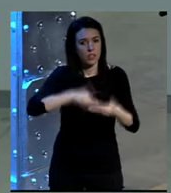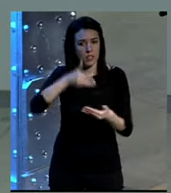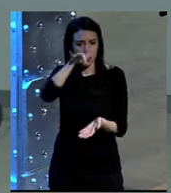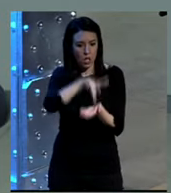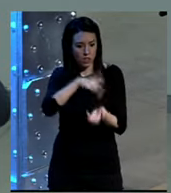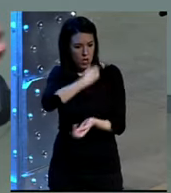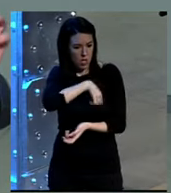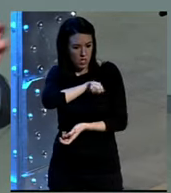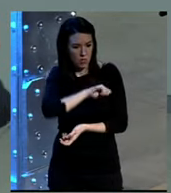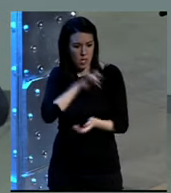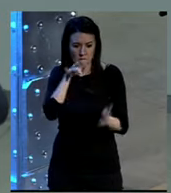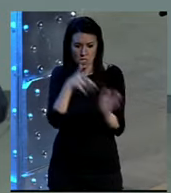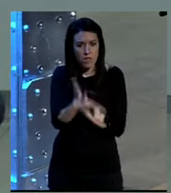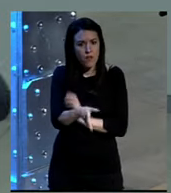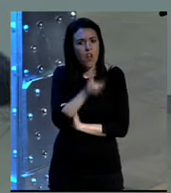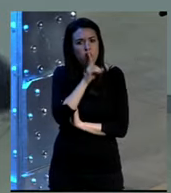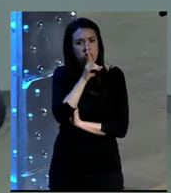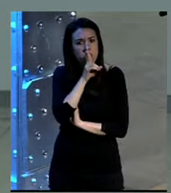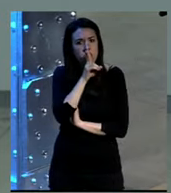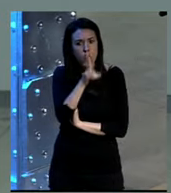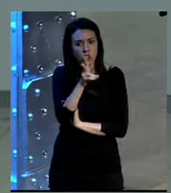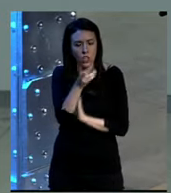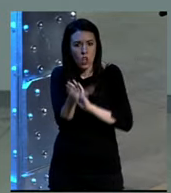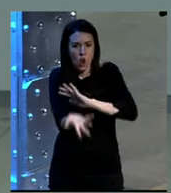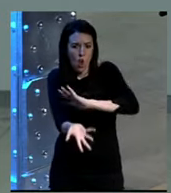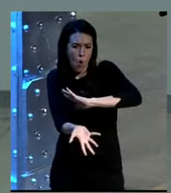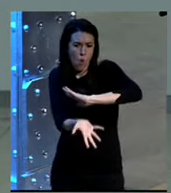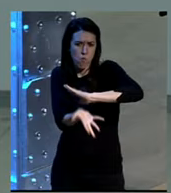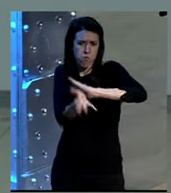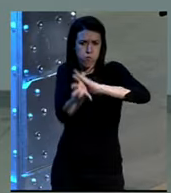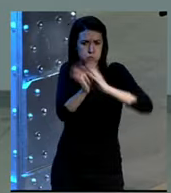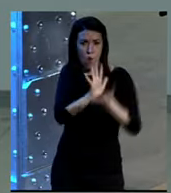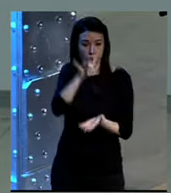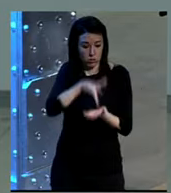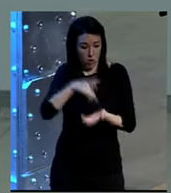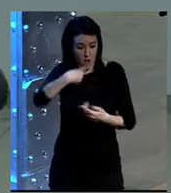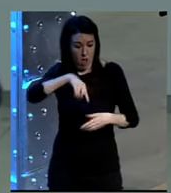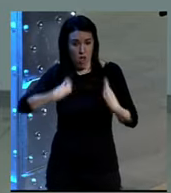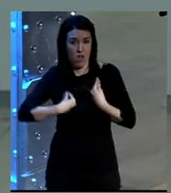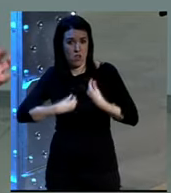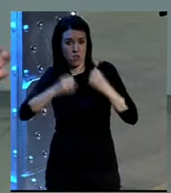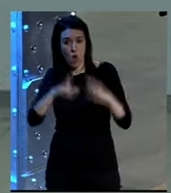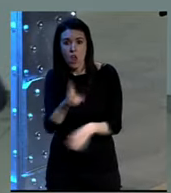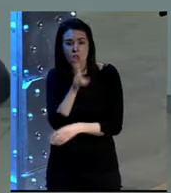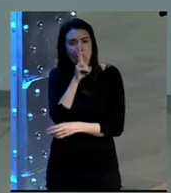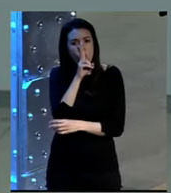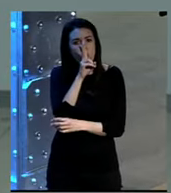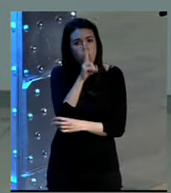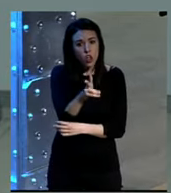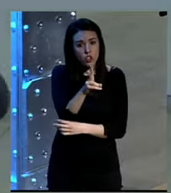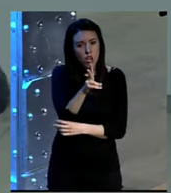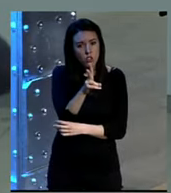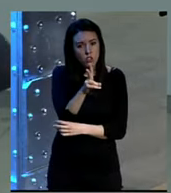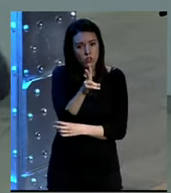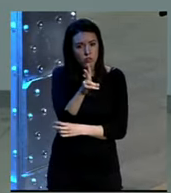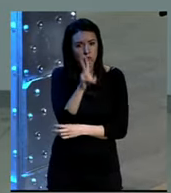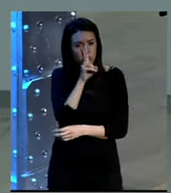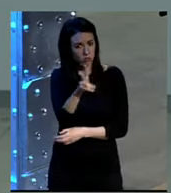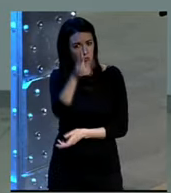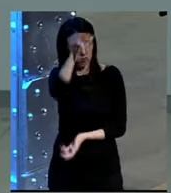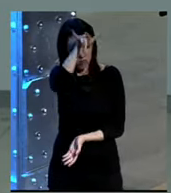cosas fueron 2 años de una transición como la que hemos vivido nosotros, en la que en 2 años pasaron